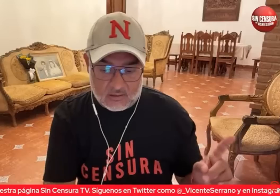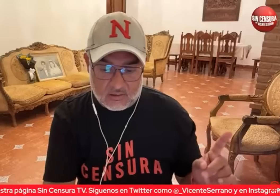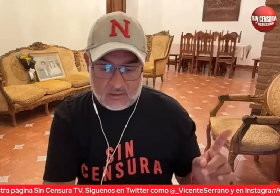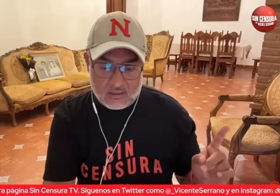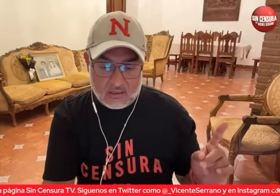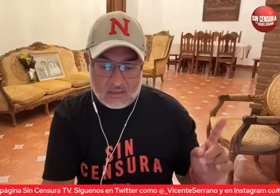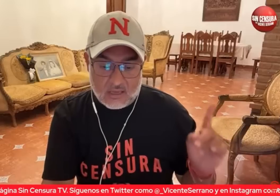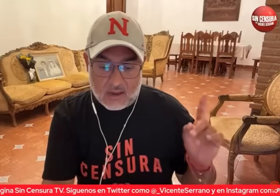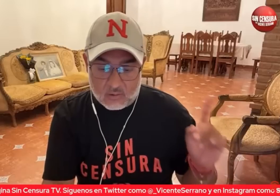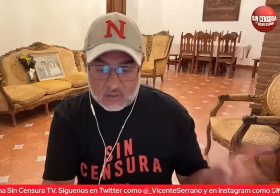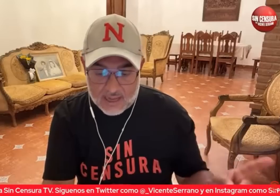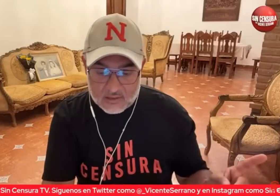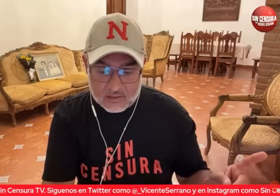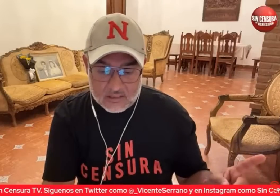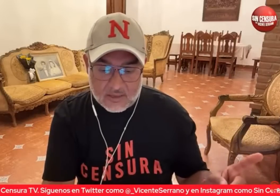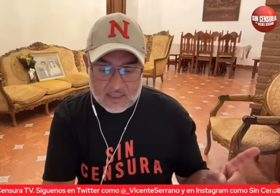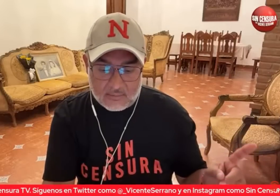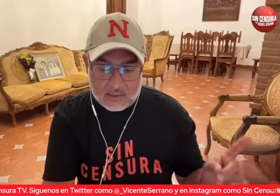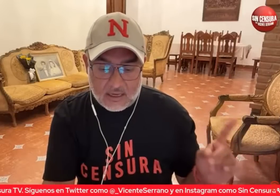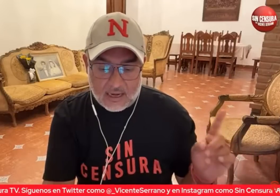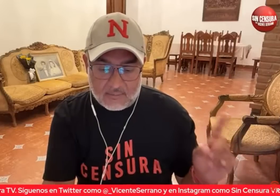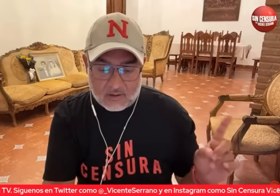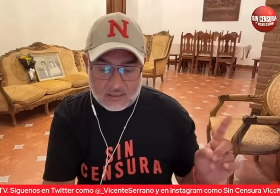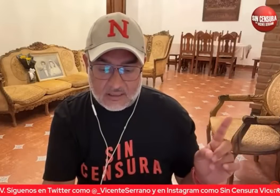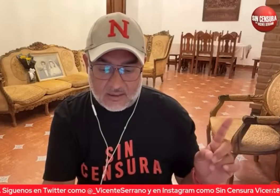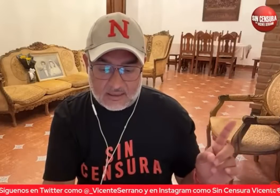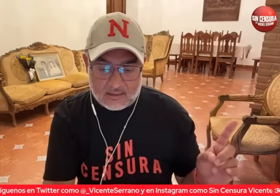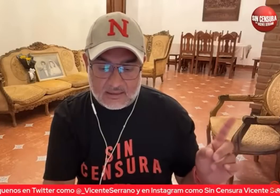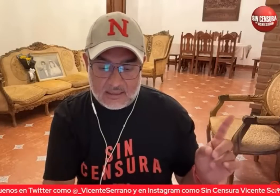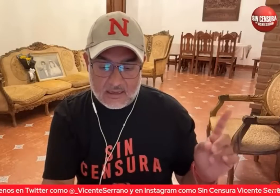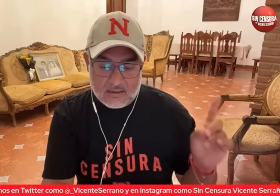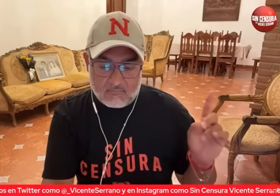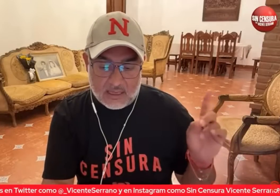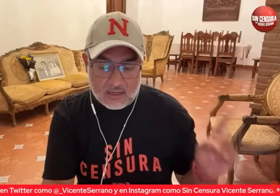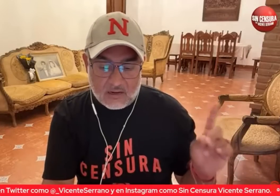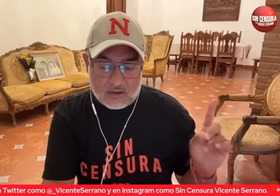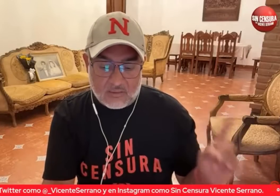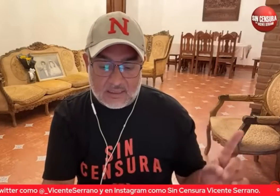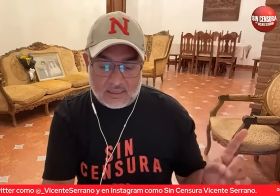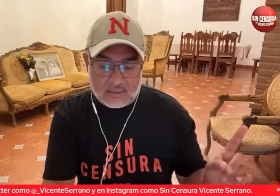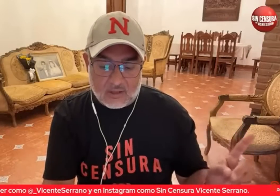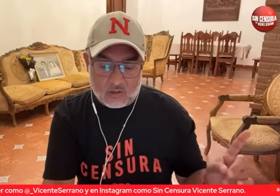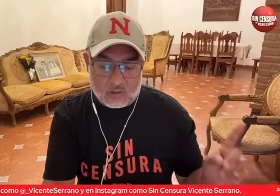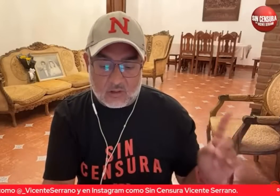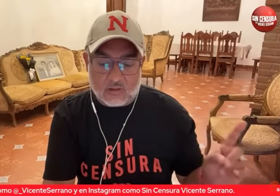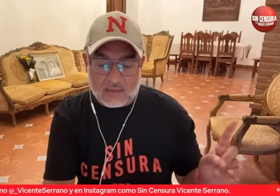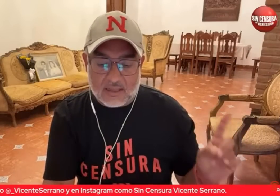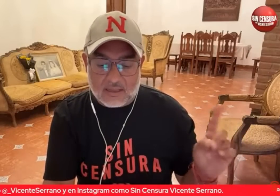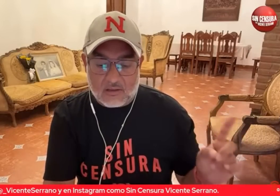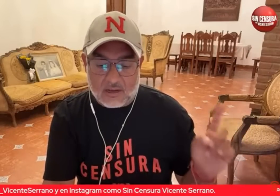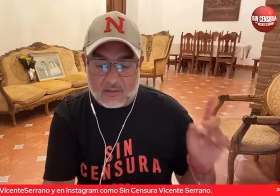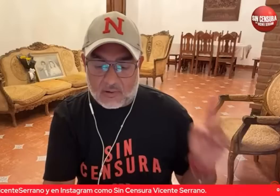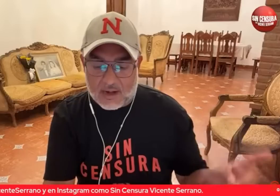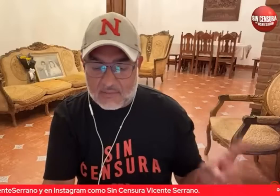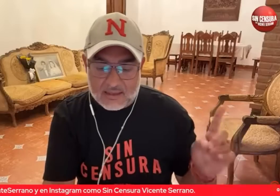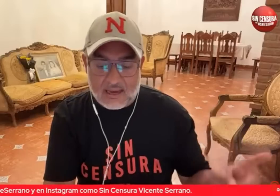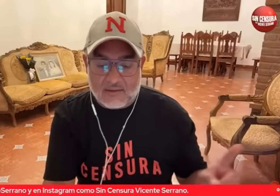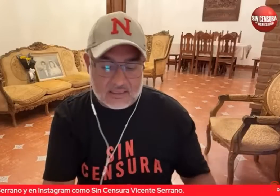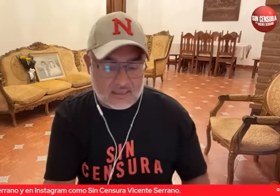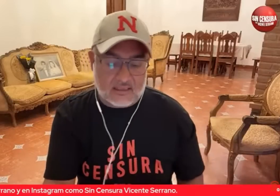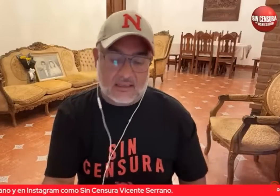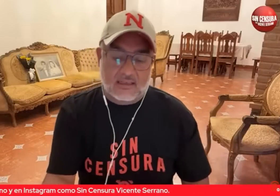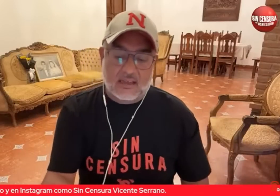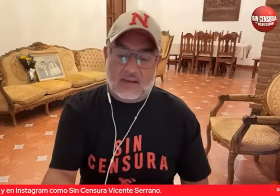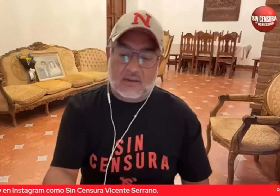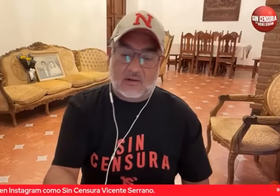Estados Unidos. Abusados, dice Madame Kika Alma Rosa Cervantes. Metieron el comercial de Estados Unidos, lo están metiendo en el programa. Dile